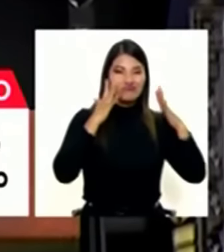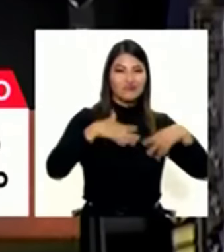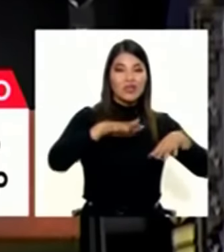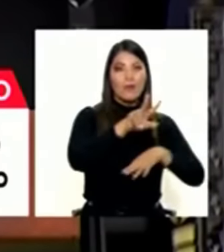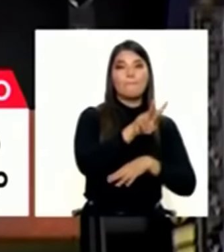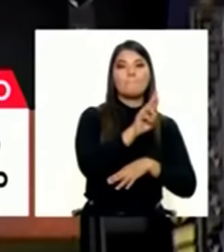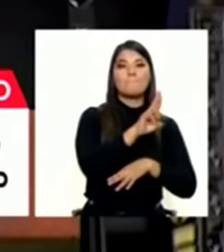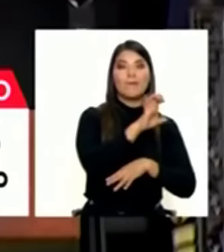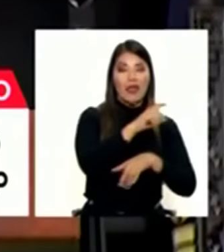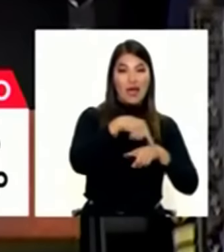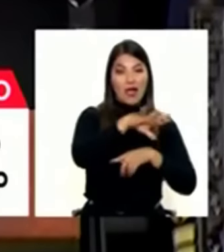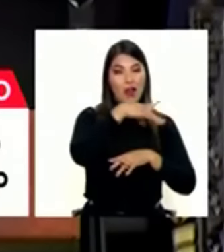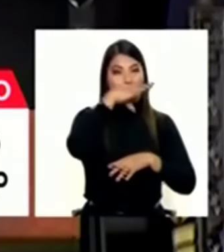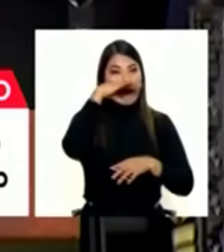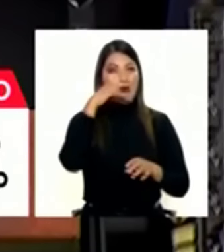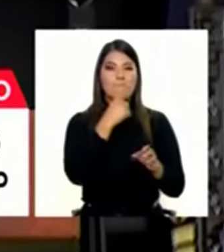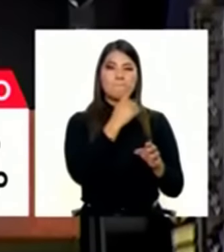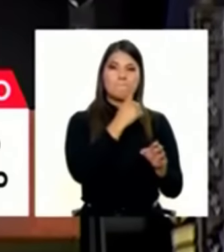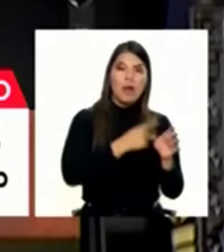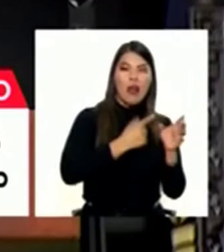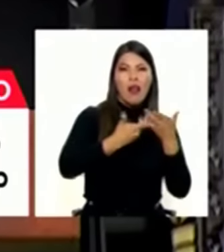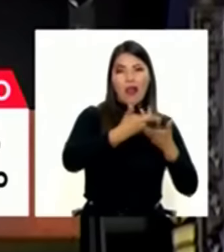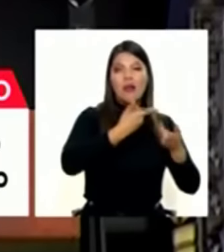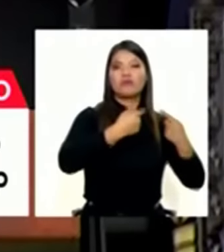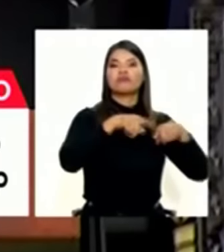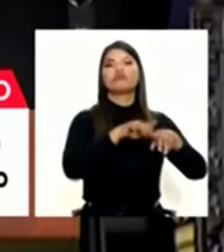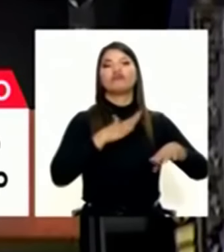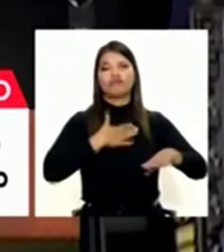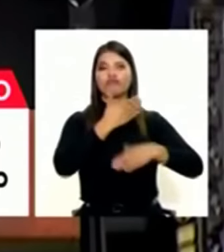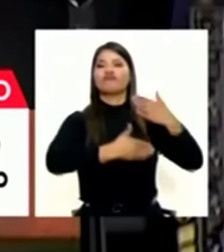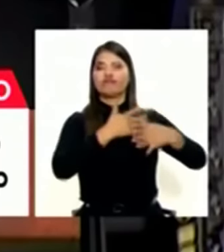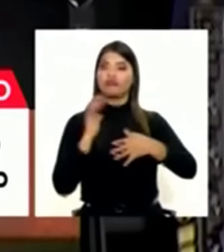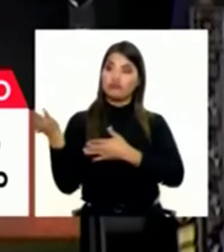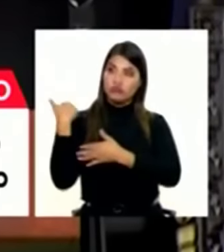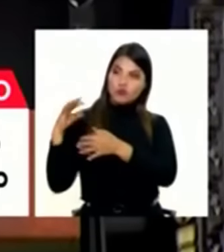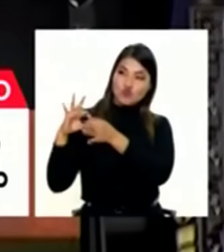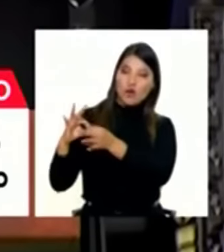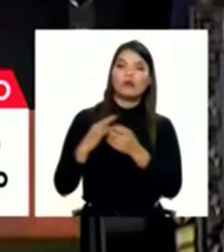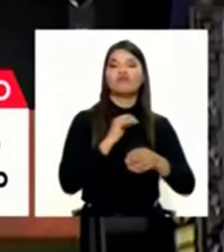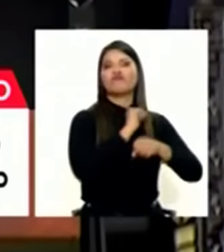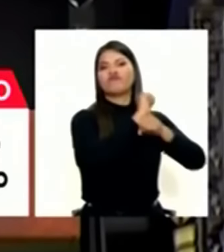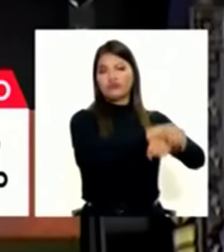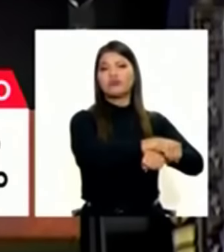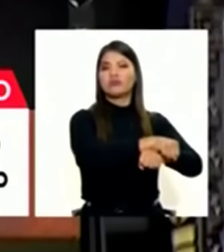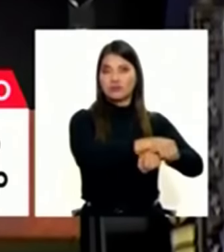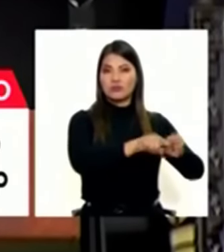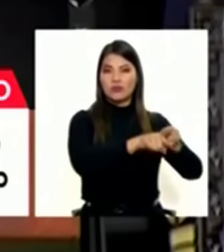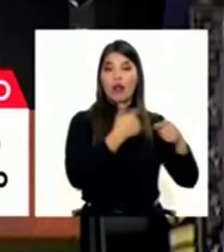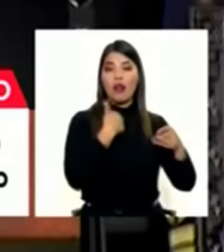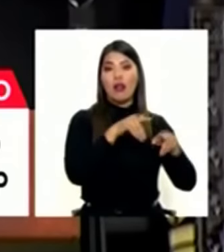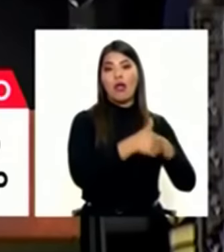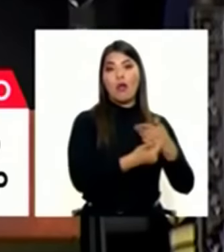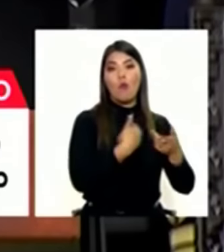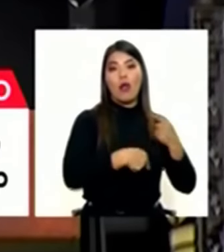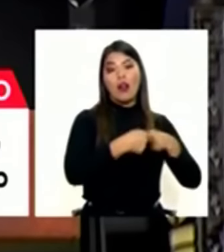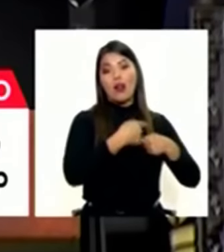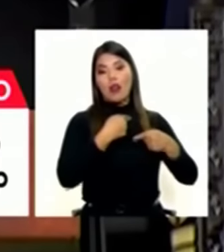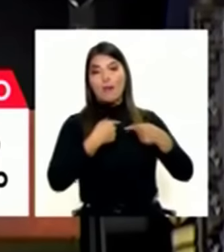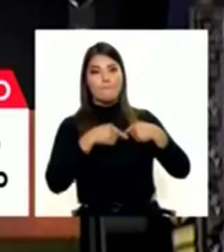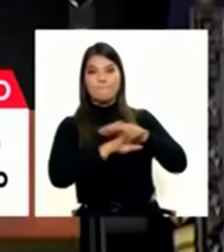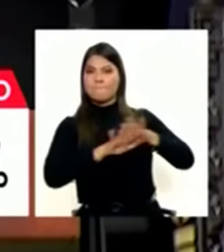remanentes del terrorismo, una lucha que vamos a ganar unidos. No retrocederemos un